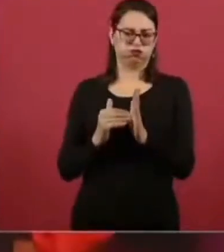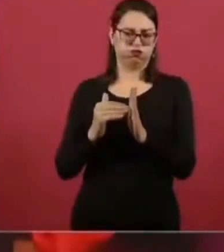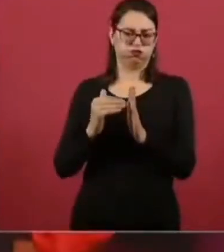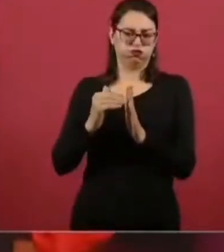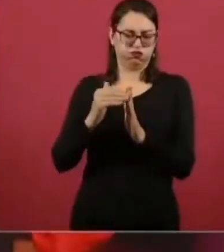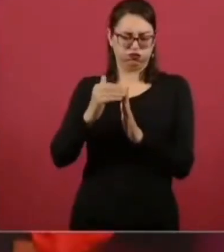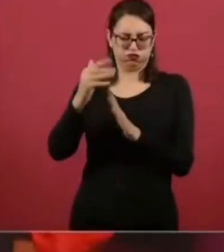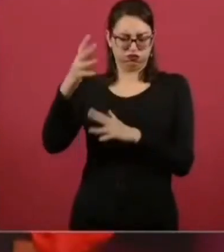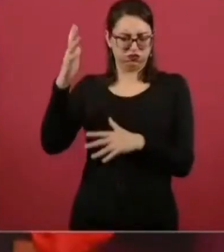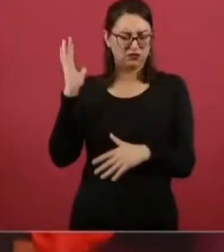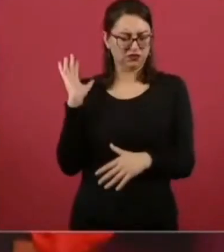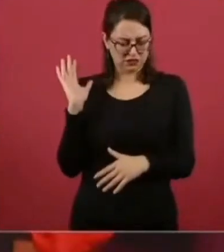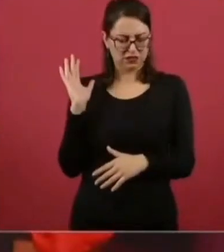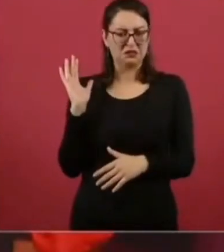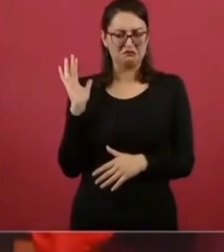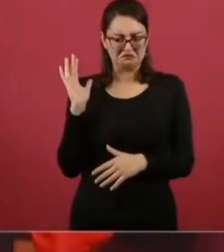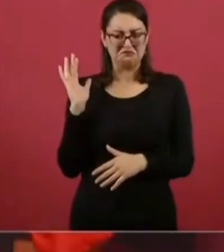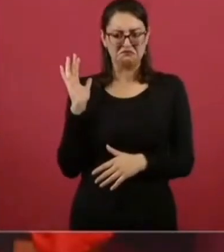suscriptores